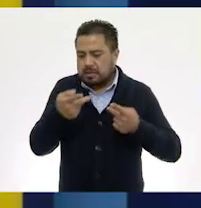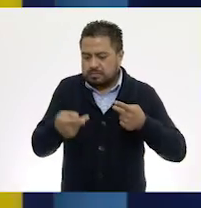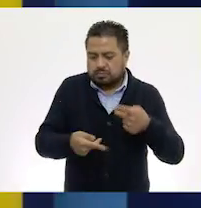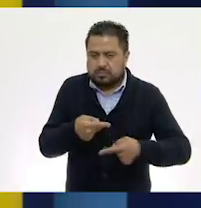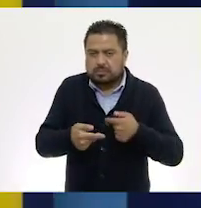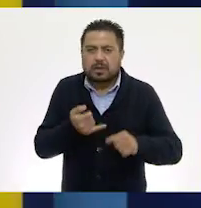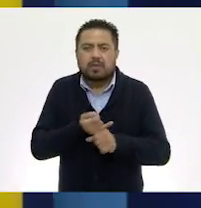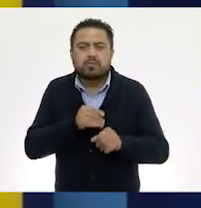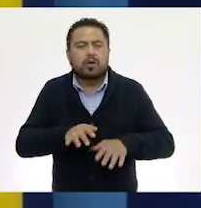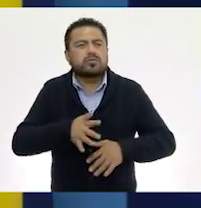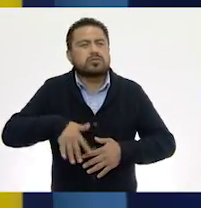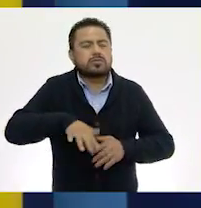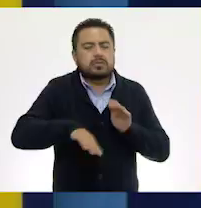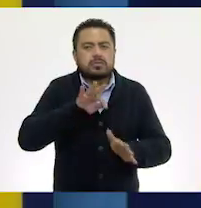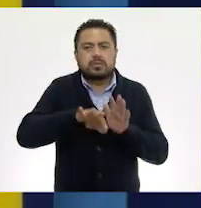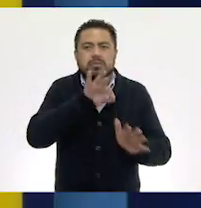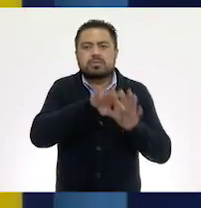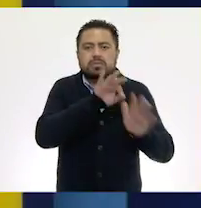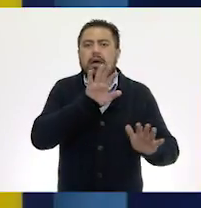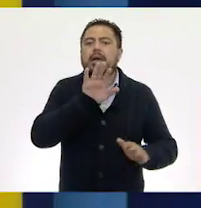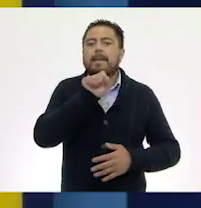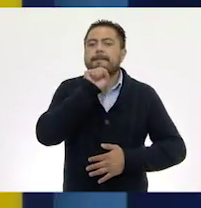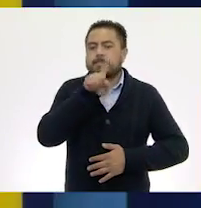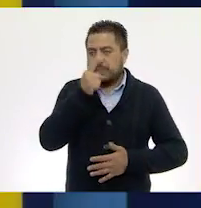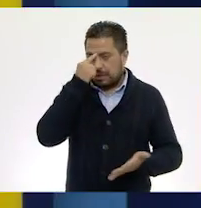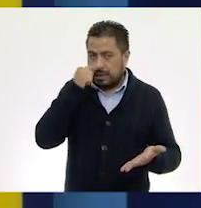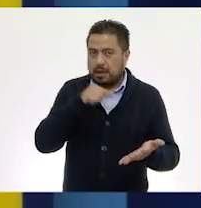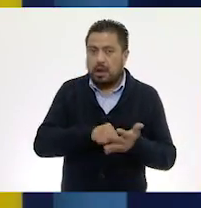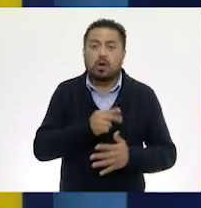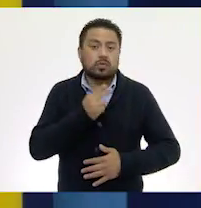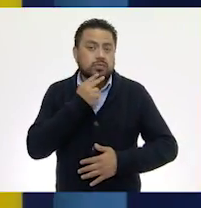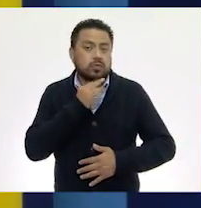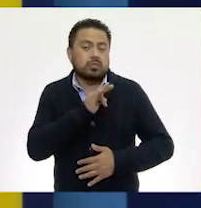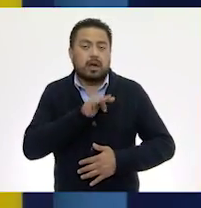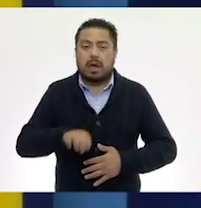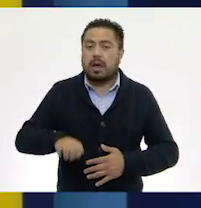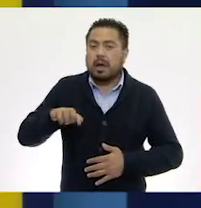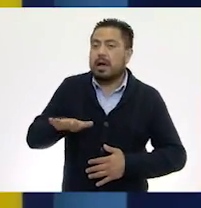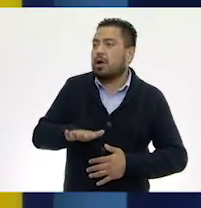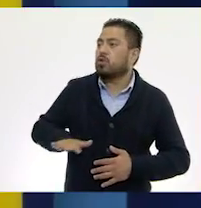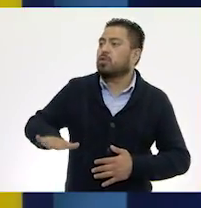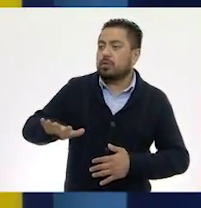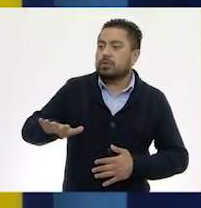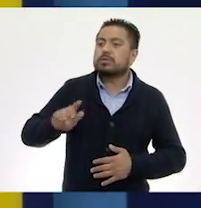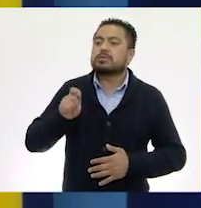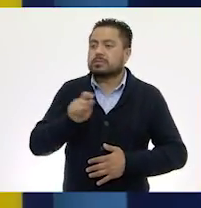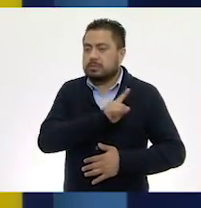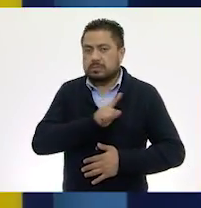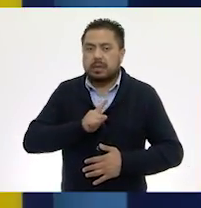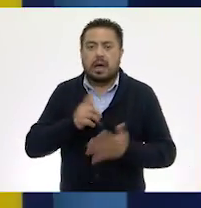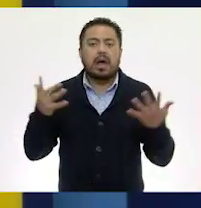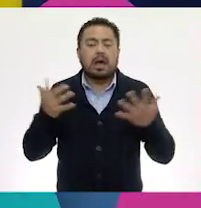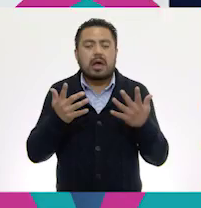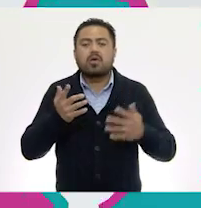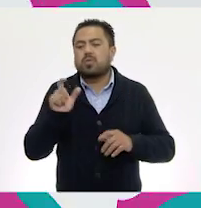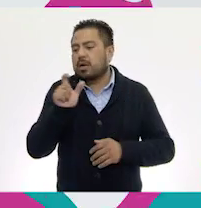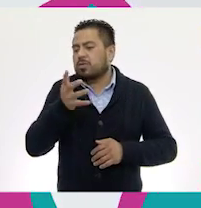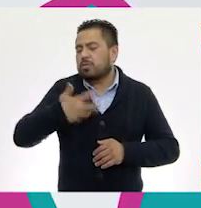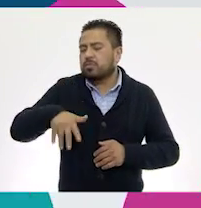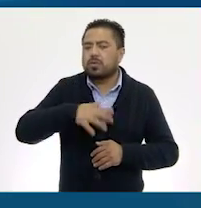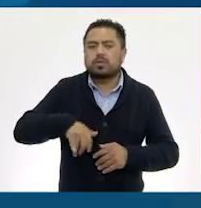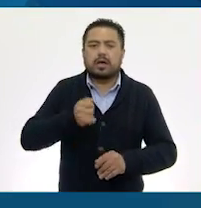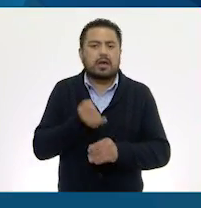al buscar información. Bueno, también creo que nos serviría a los adultos. Todos deberíamos aplicarla al buscar